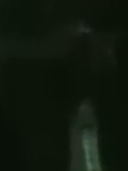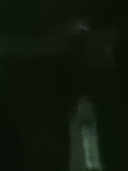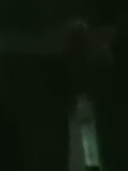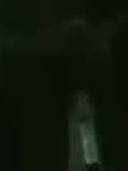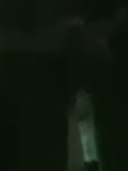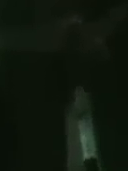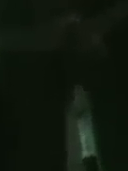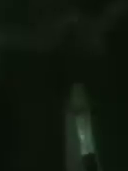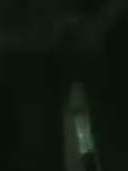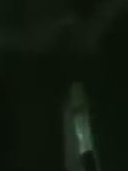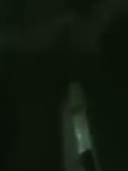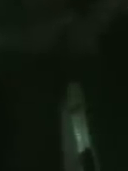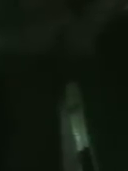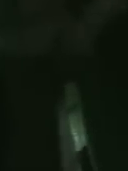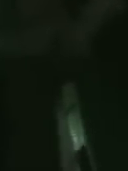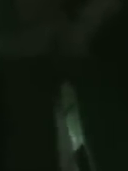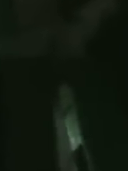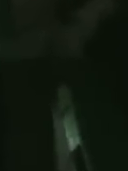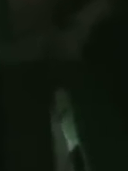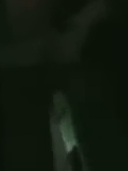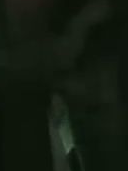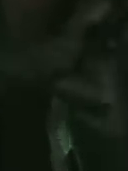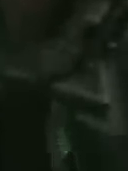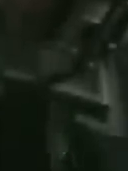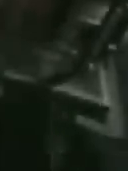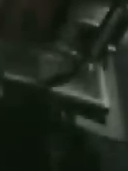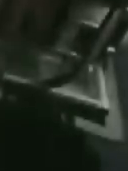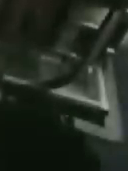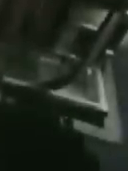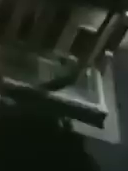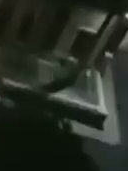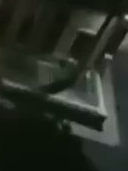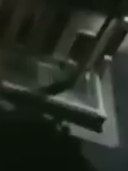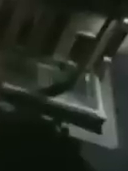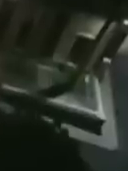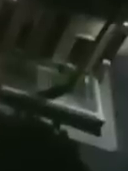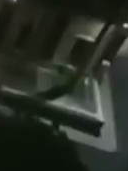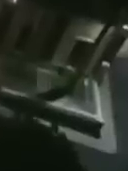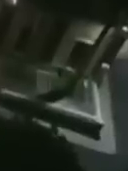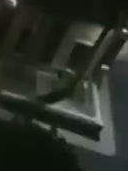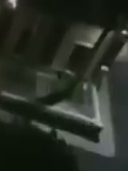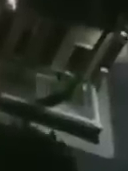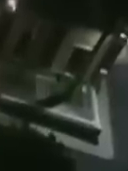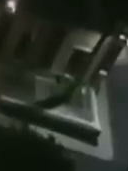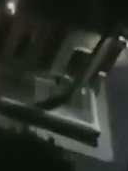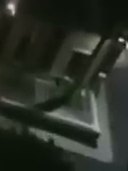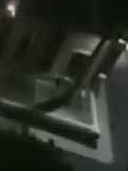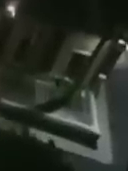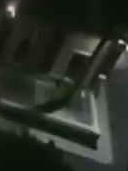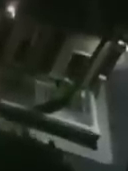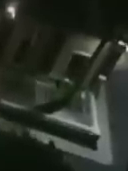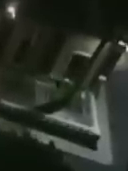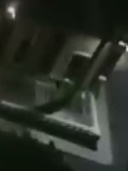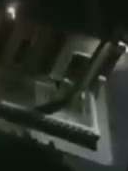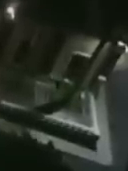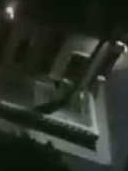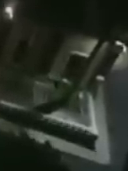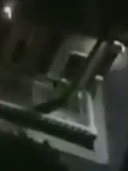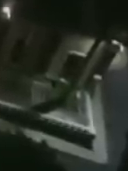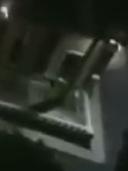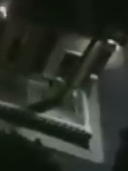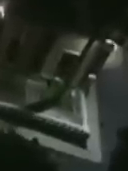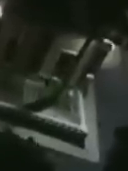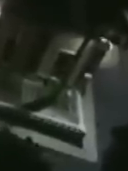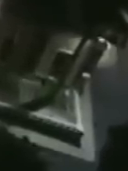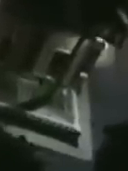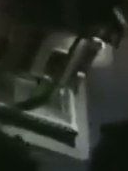una gestión exitosa. Ha dicho el presidente de la República que los tiempos de hegemonismo y de neocoloniaje se han terminado